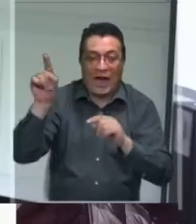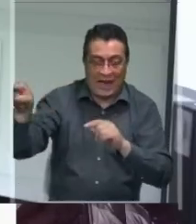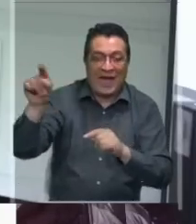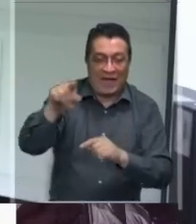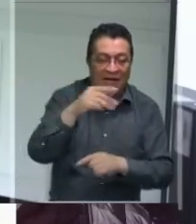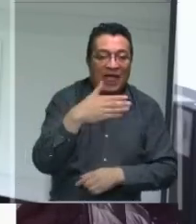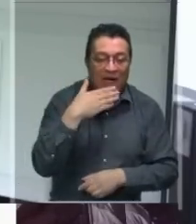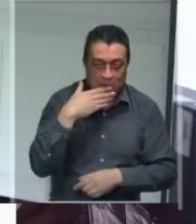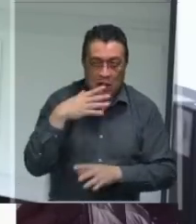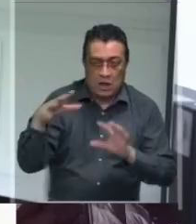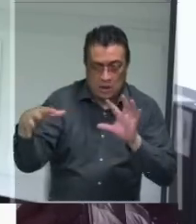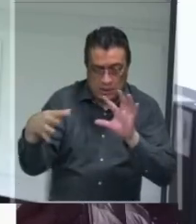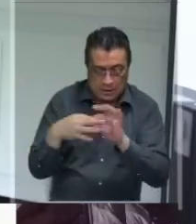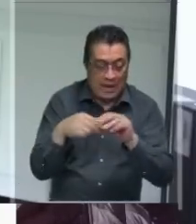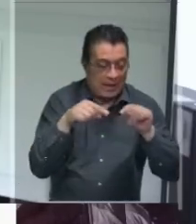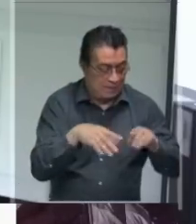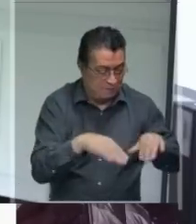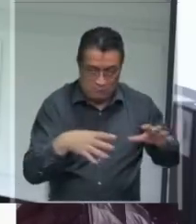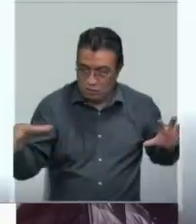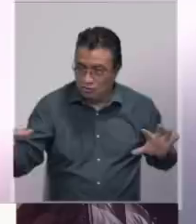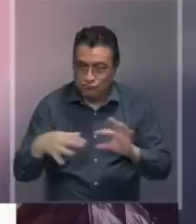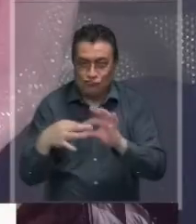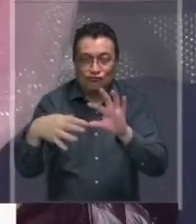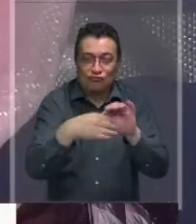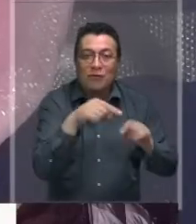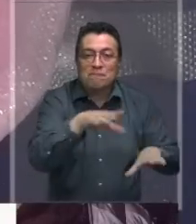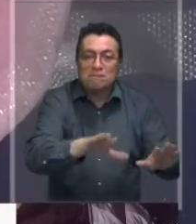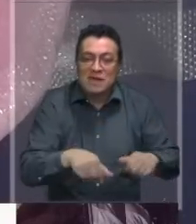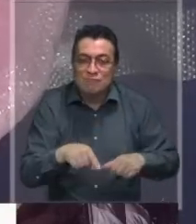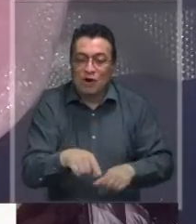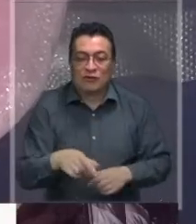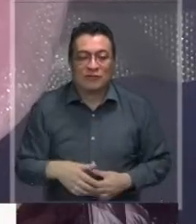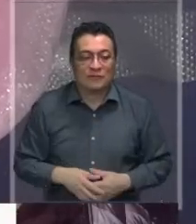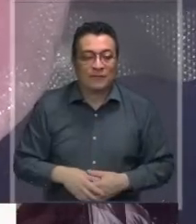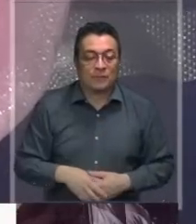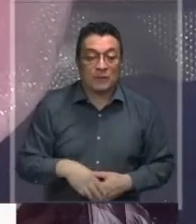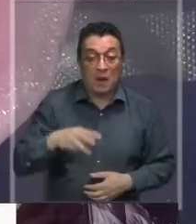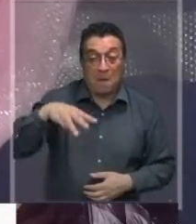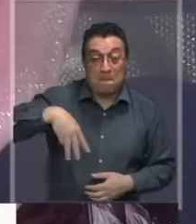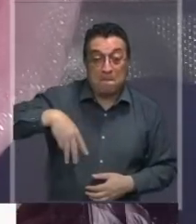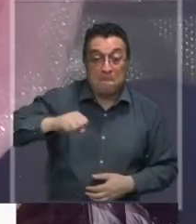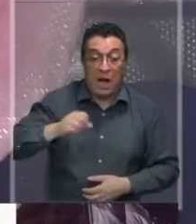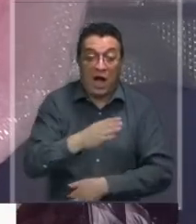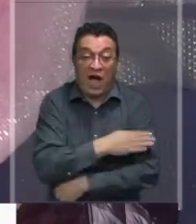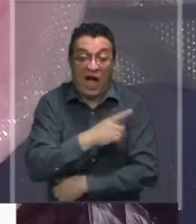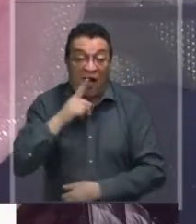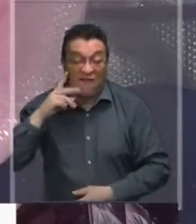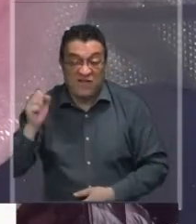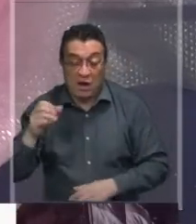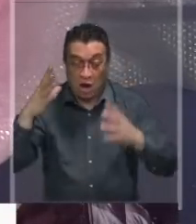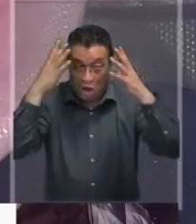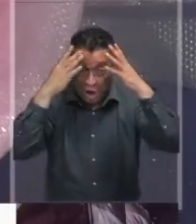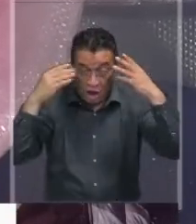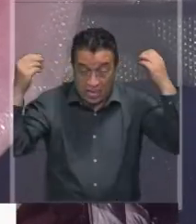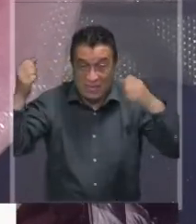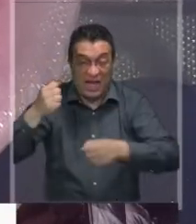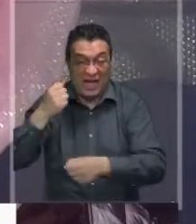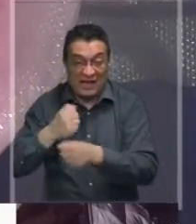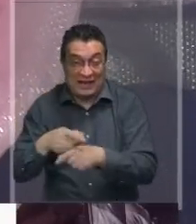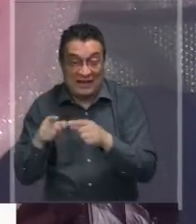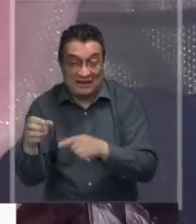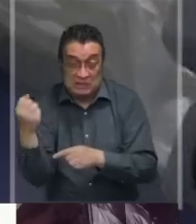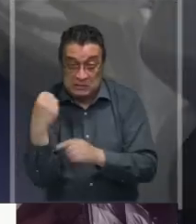lograron ser vinculados con esta misma organización criminal. Las mafias de los Países Bajos dedicadas a este tipo de